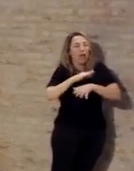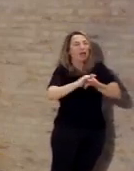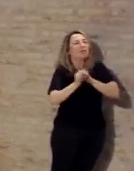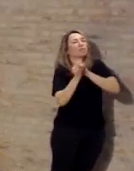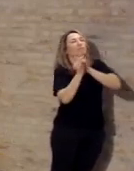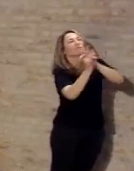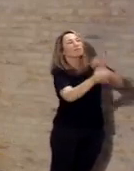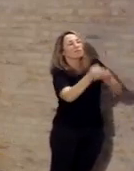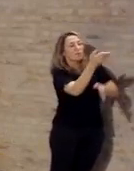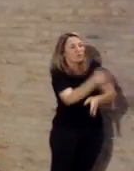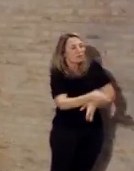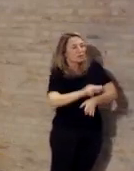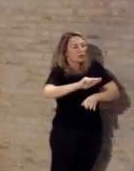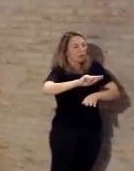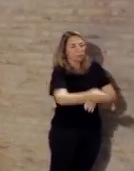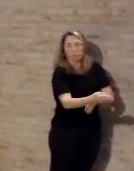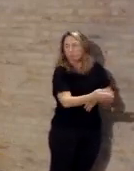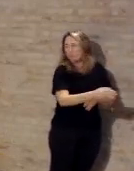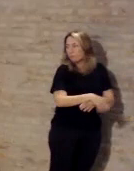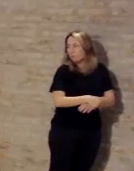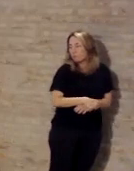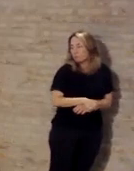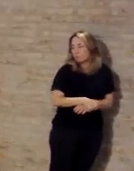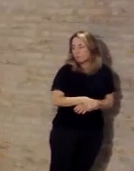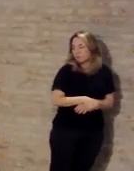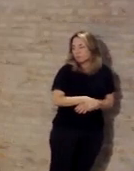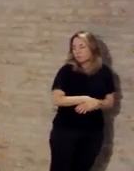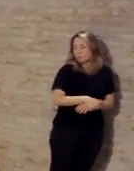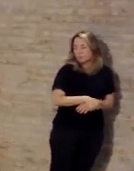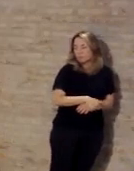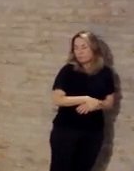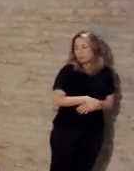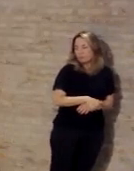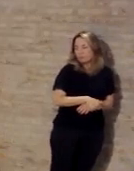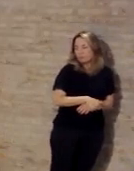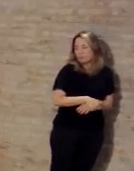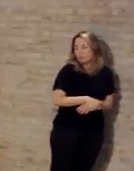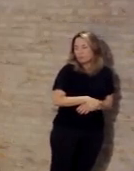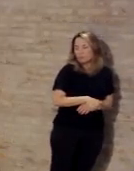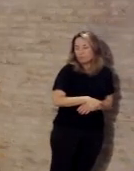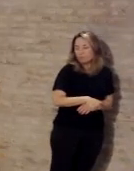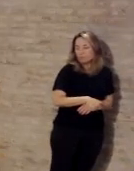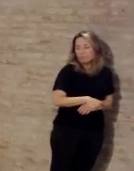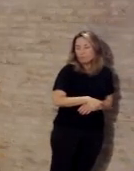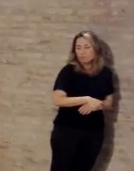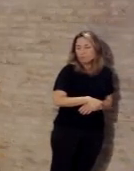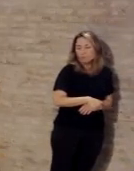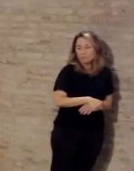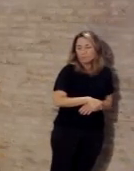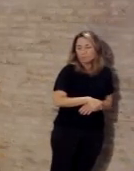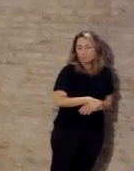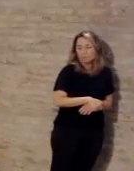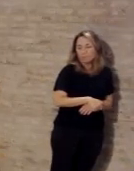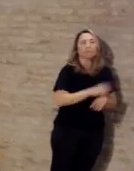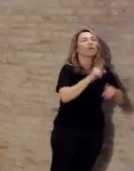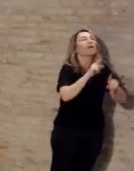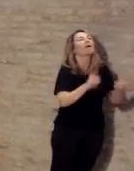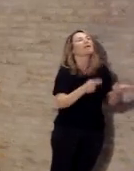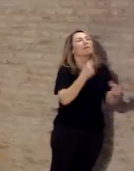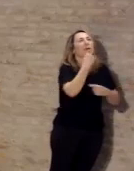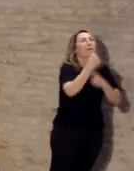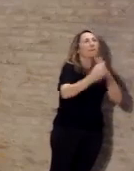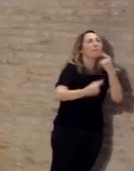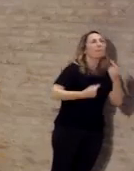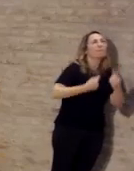Micaela y a tantas otras chicas eh una vez que bueno después también eh Por ahí me